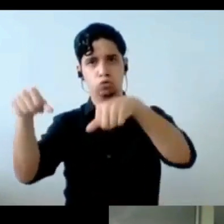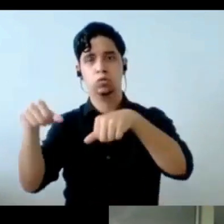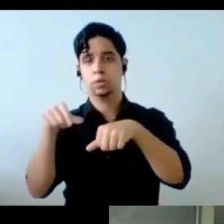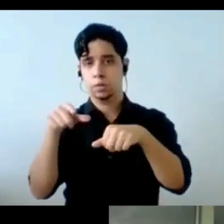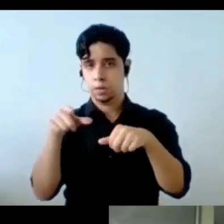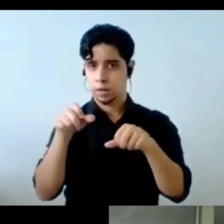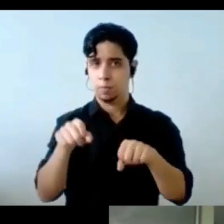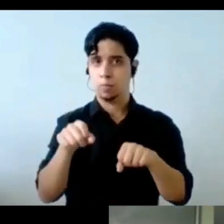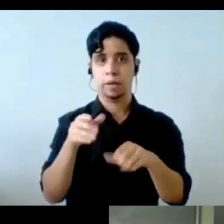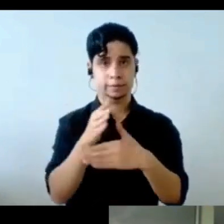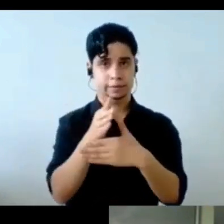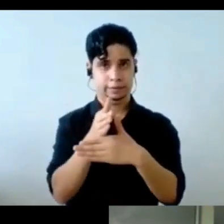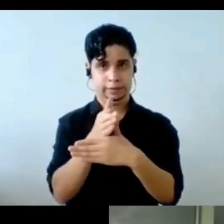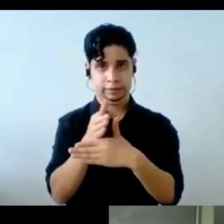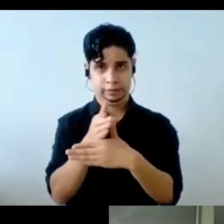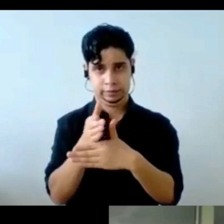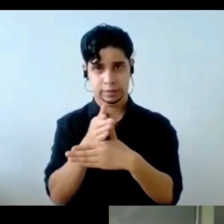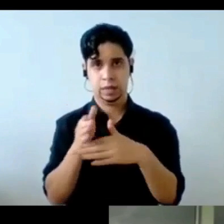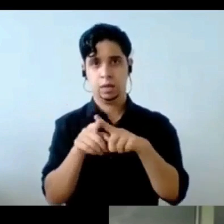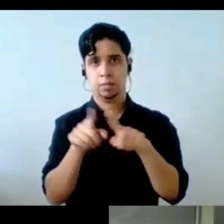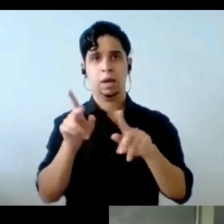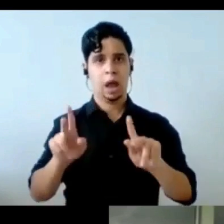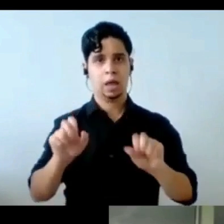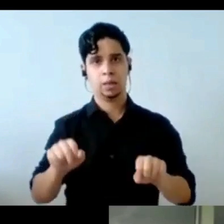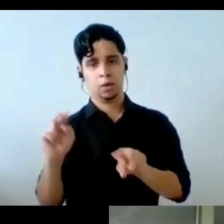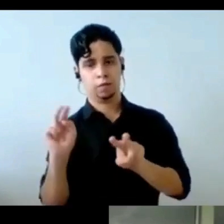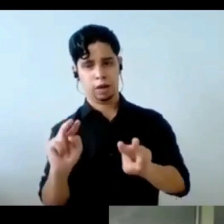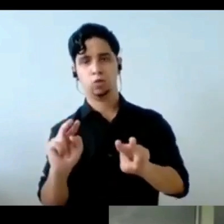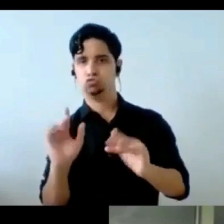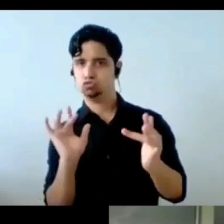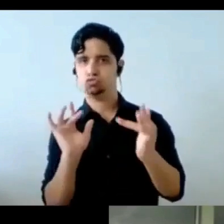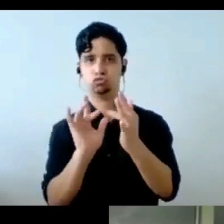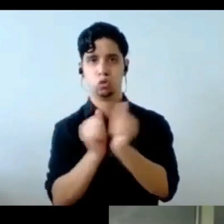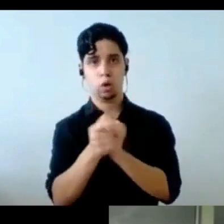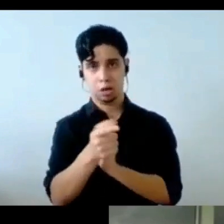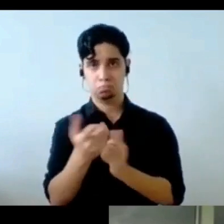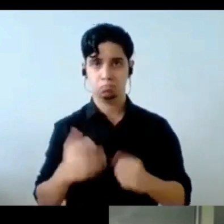igual le podemos dar share a la página de Artefusión para que la gente lo pueda conectar más rápido. Sí,